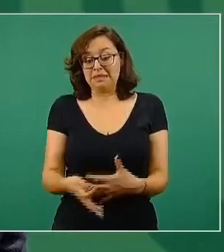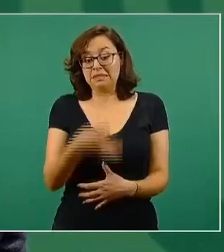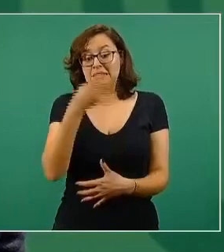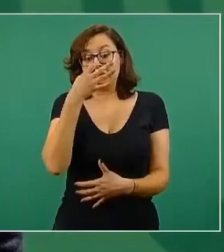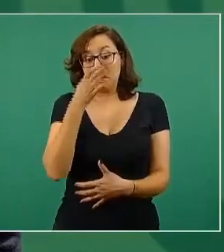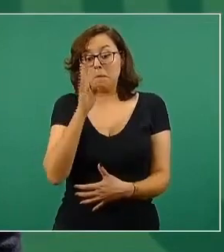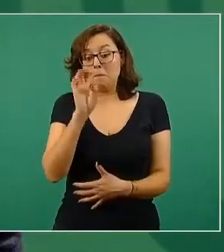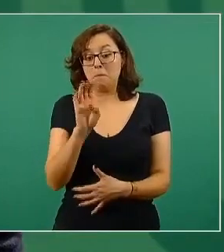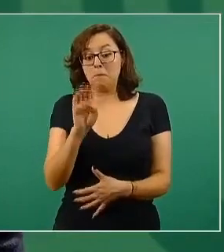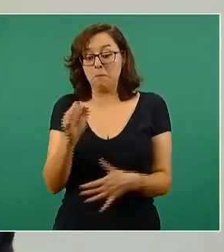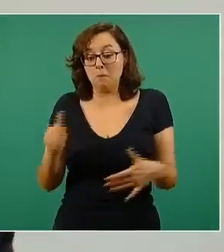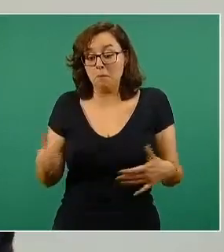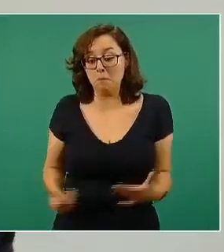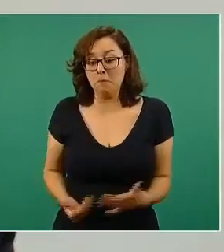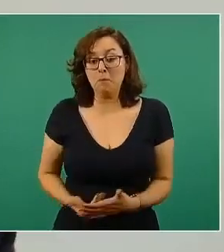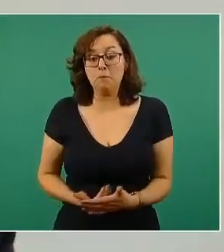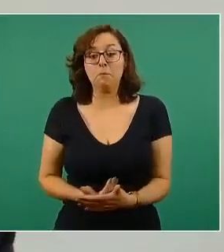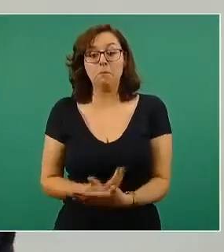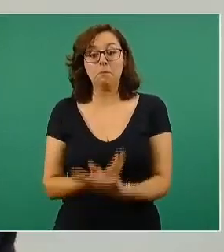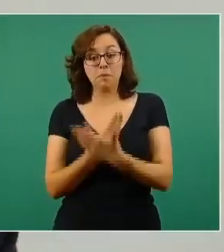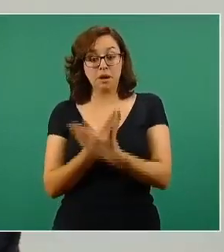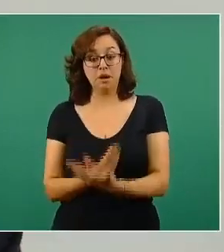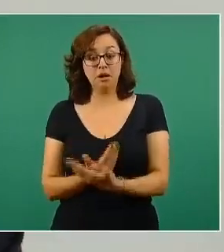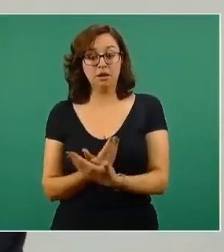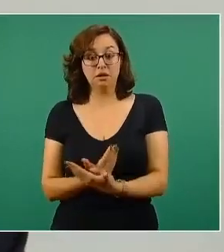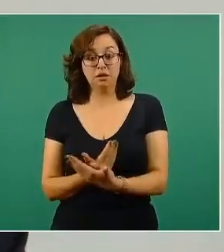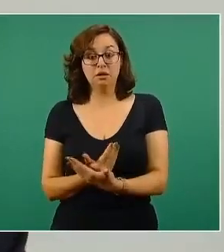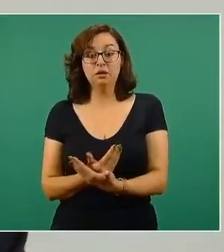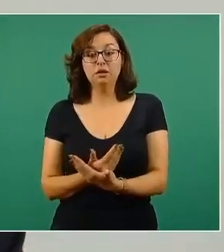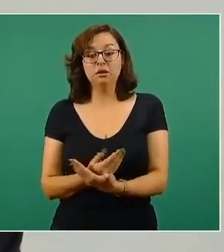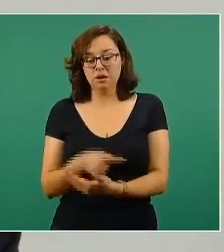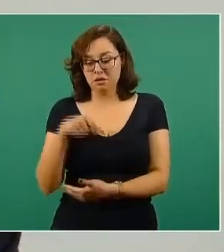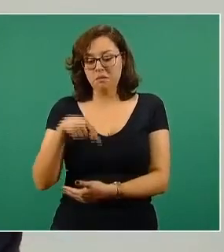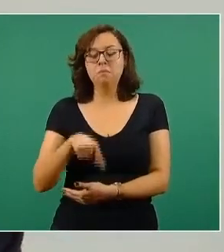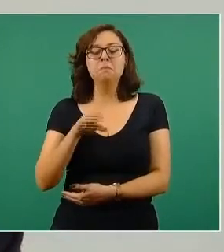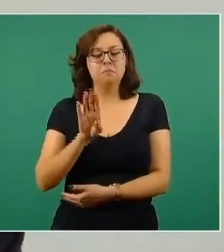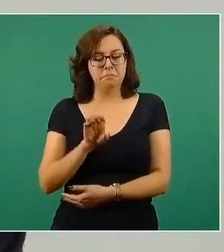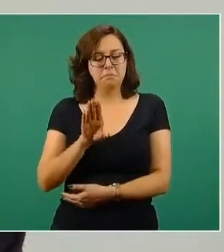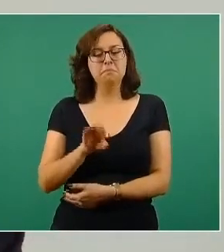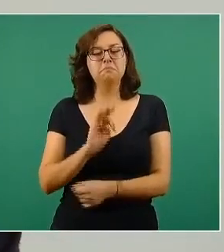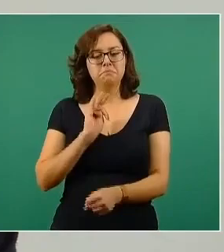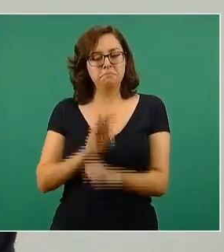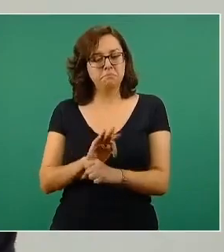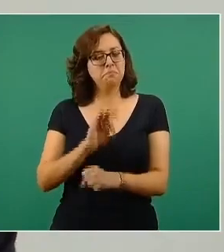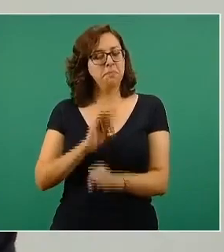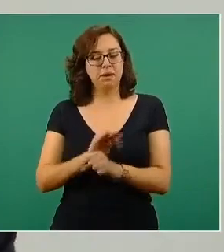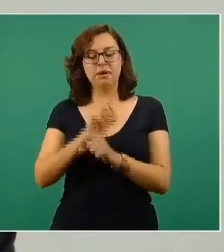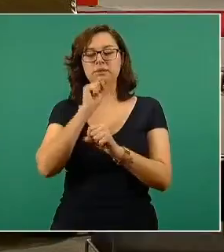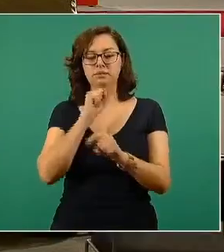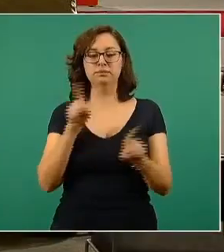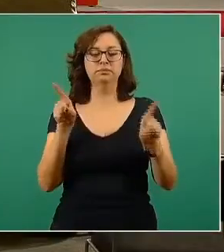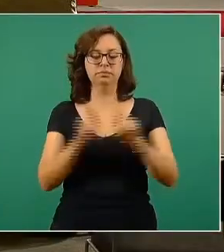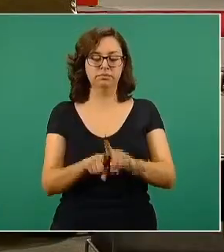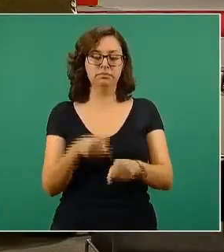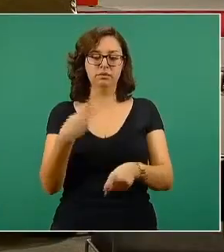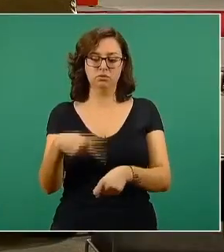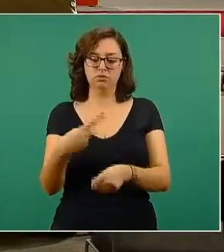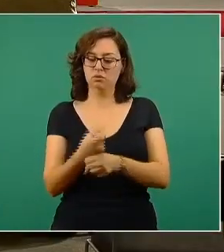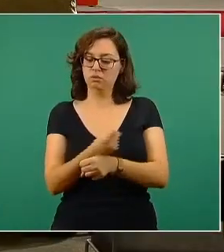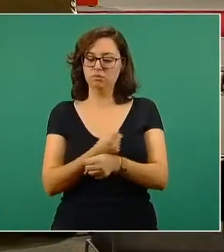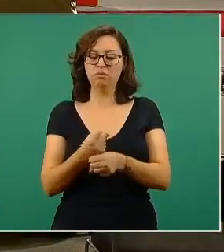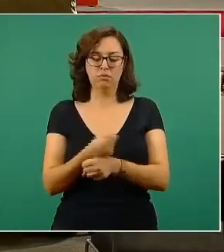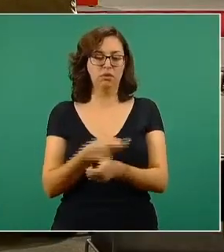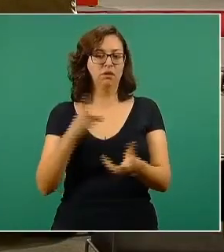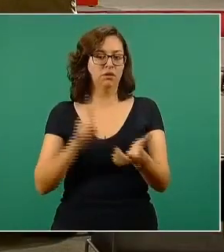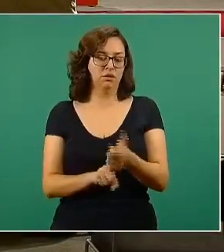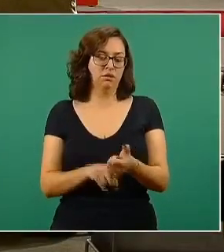el alumbramiento de su pequeño, de su pequeña, hay transferencia, se han identificado transferencia de anticuerpos,